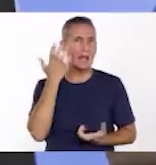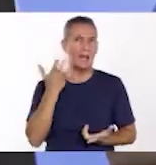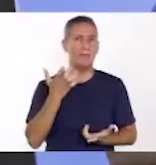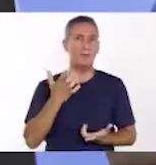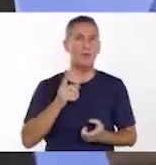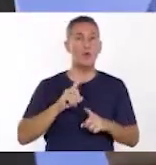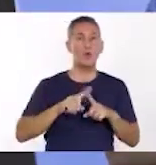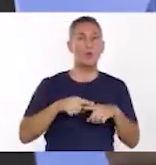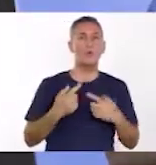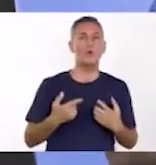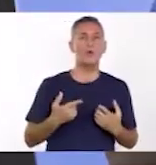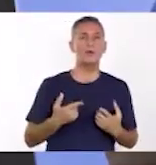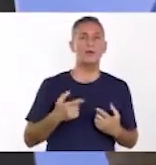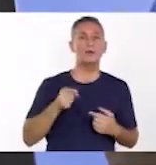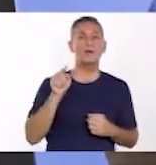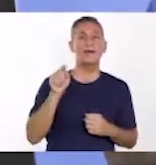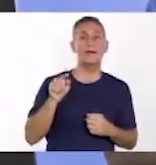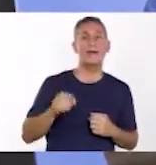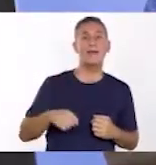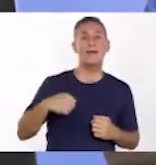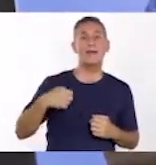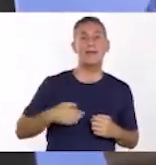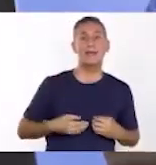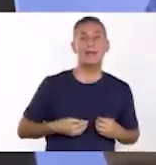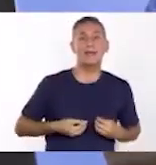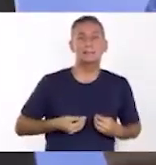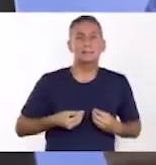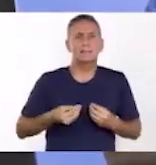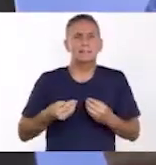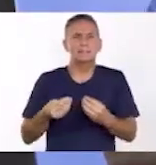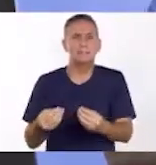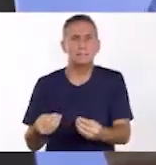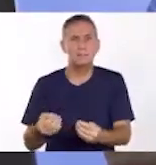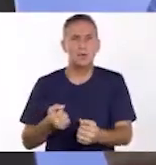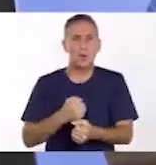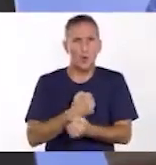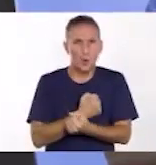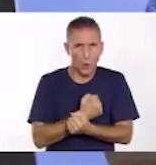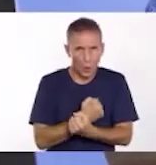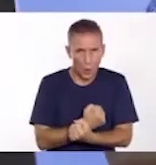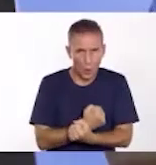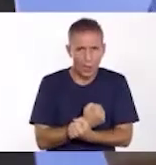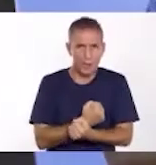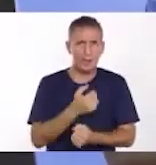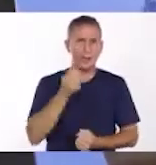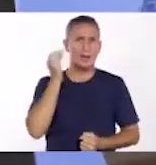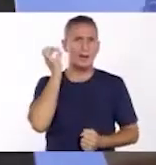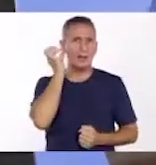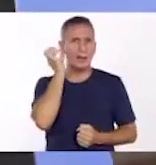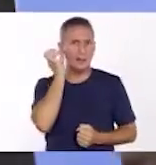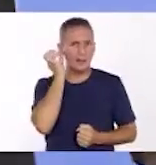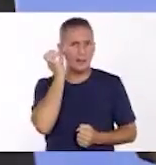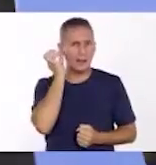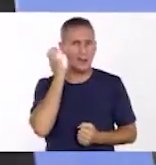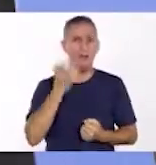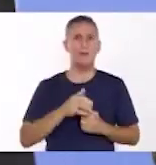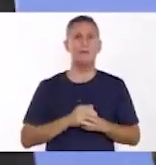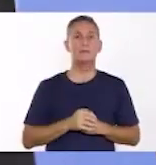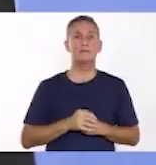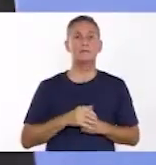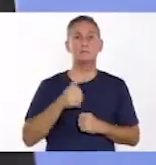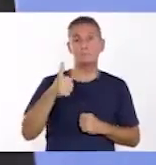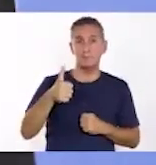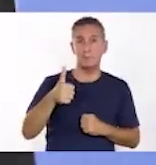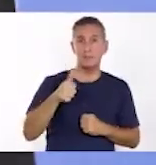porque él tuvo que entregar su esclava Briseida a Crice. Bien,